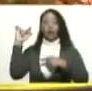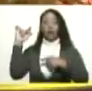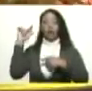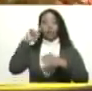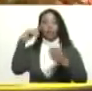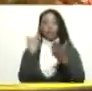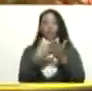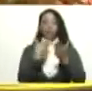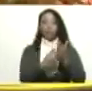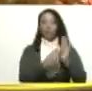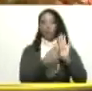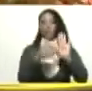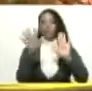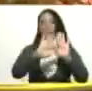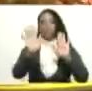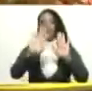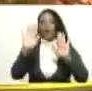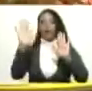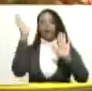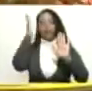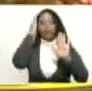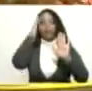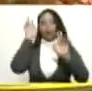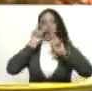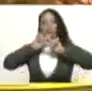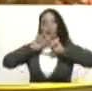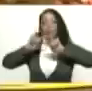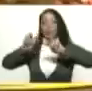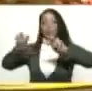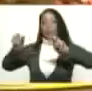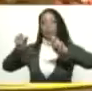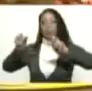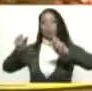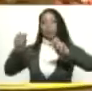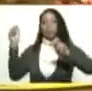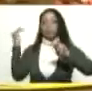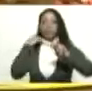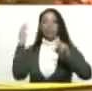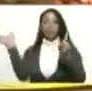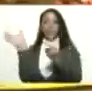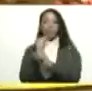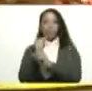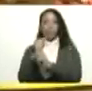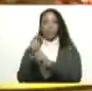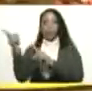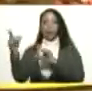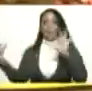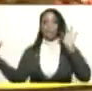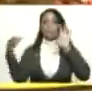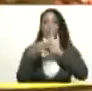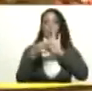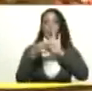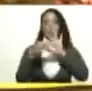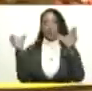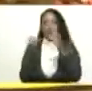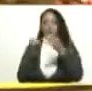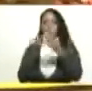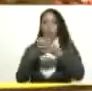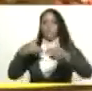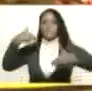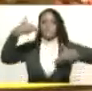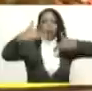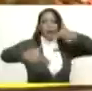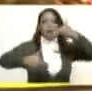comprobado plenamente en las investigaciones sus vínculos directos con la banda del